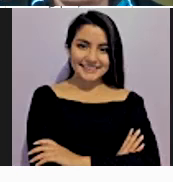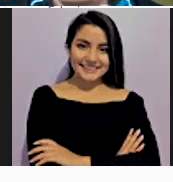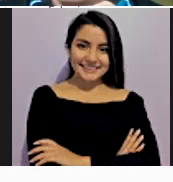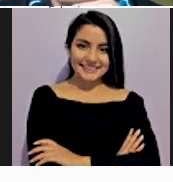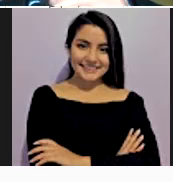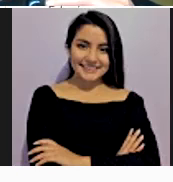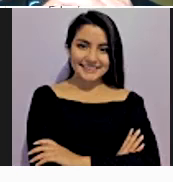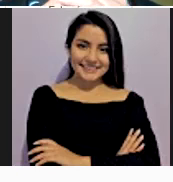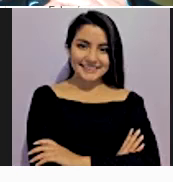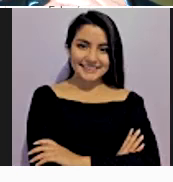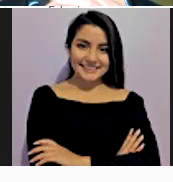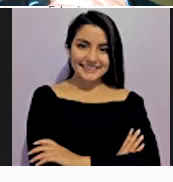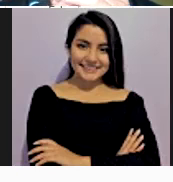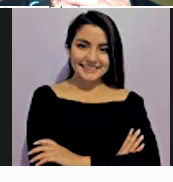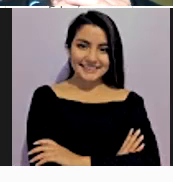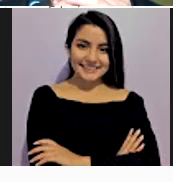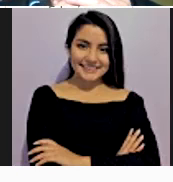o establecer uno